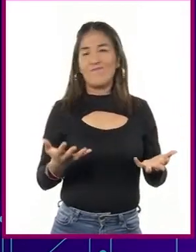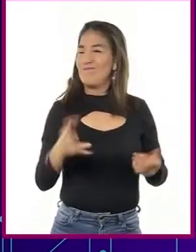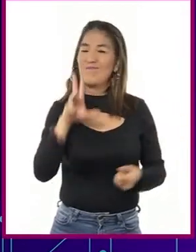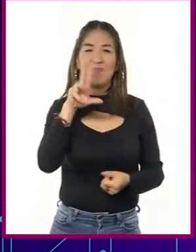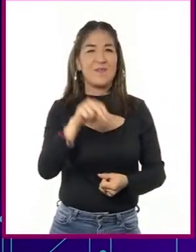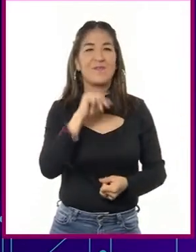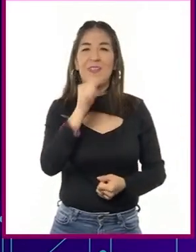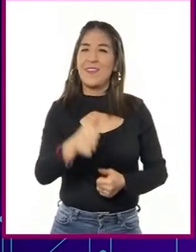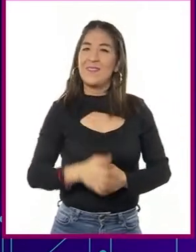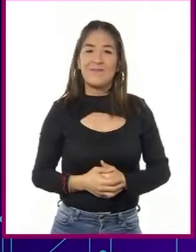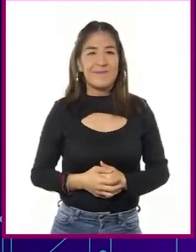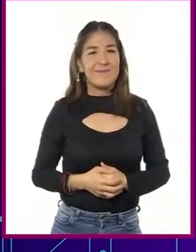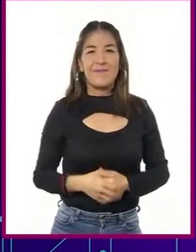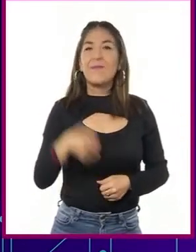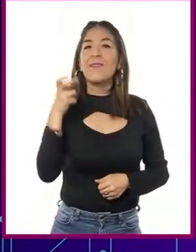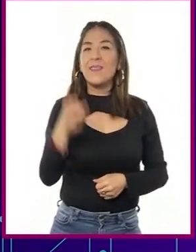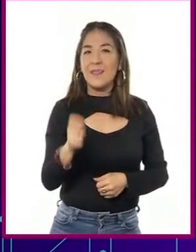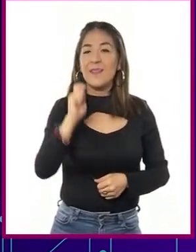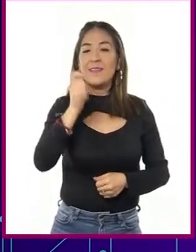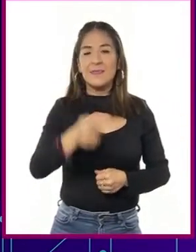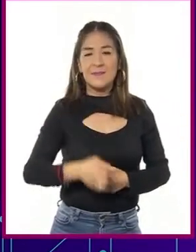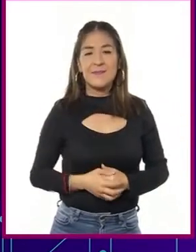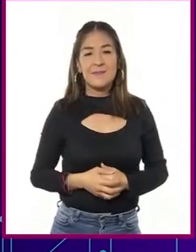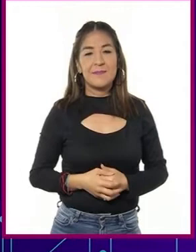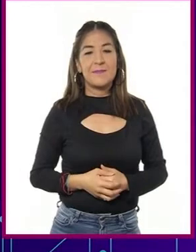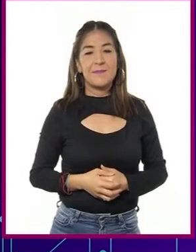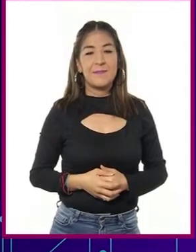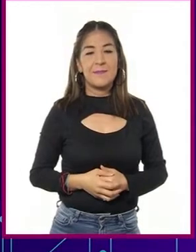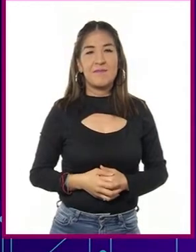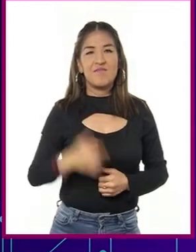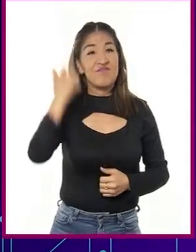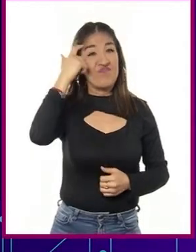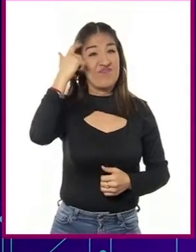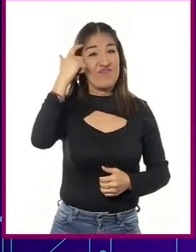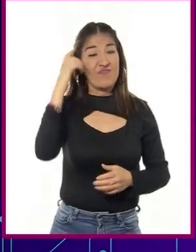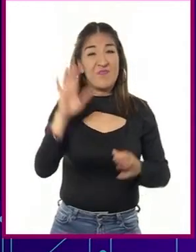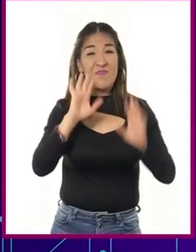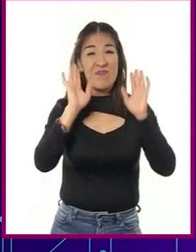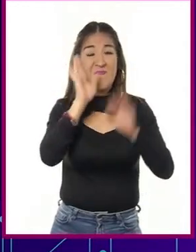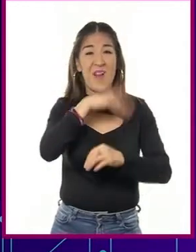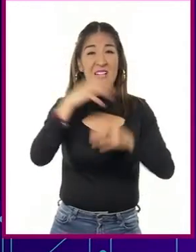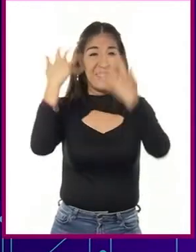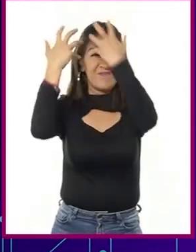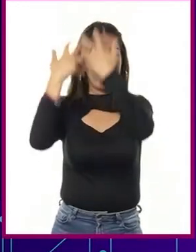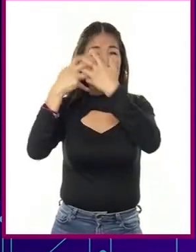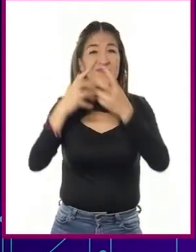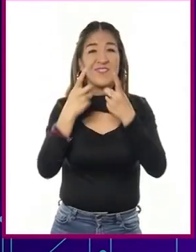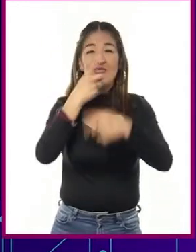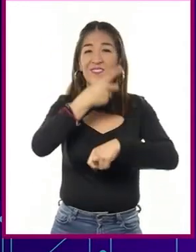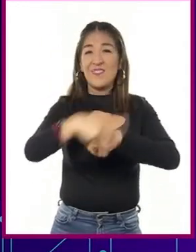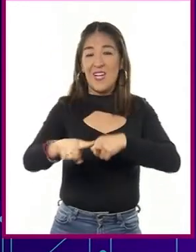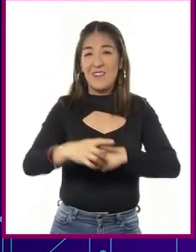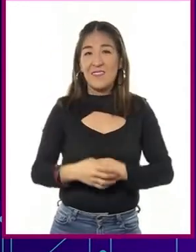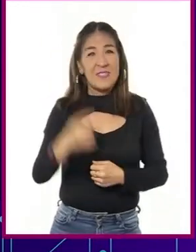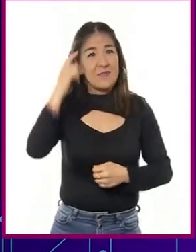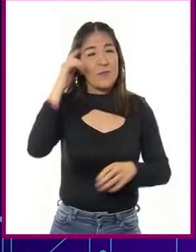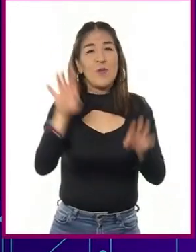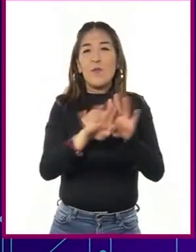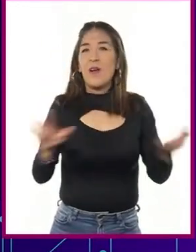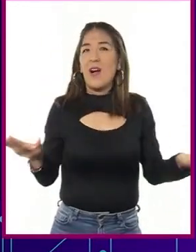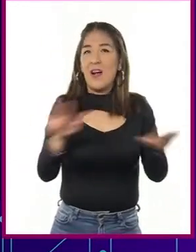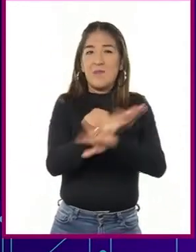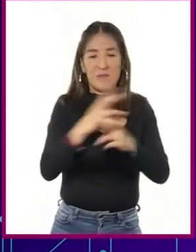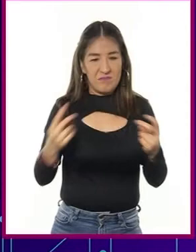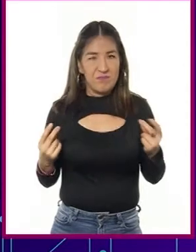no lo hace, literalmente. Lo que hace es quemar tu cerebro. Lo que hace no es más que alterarte. Daña tus